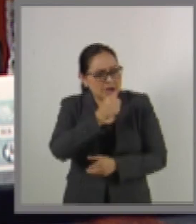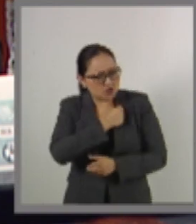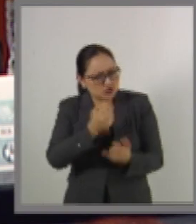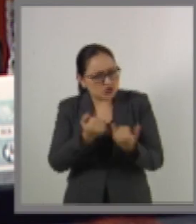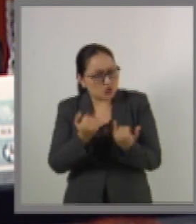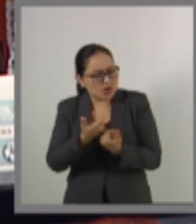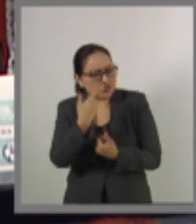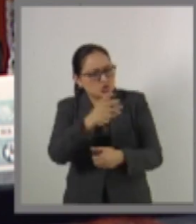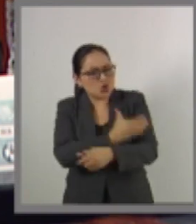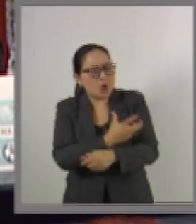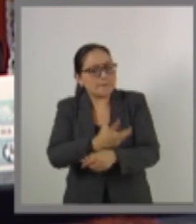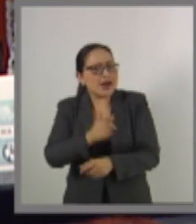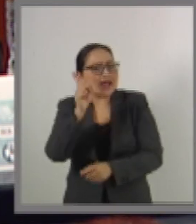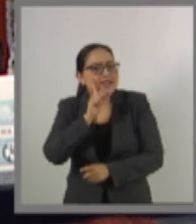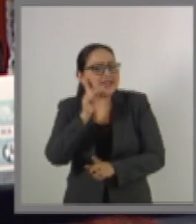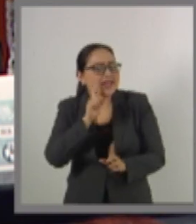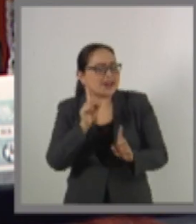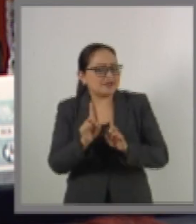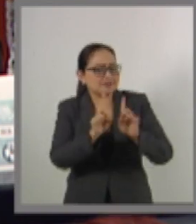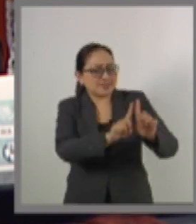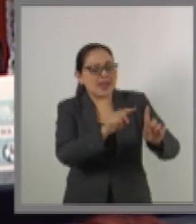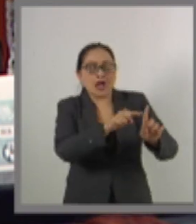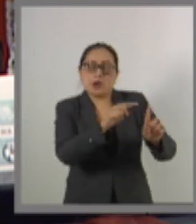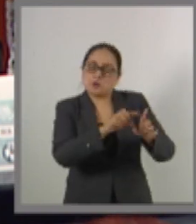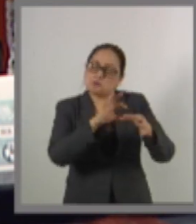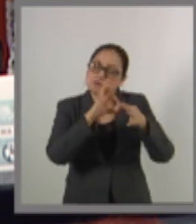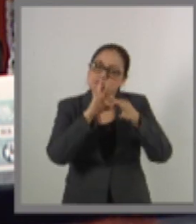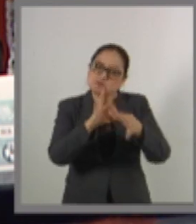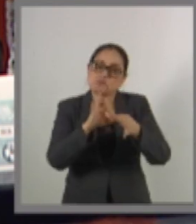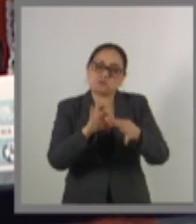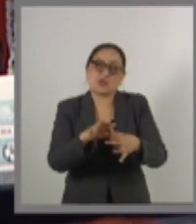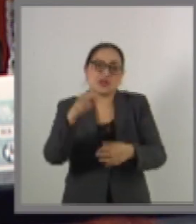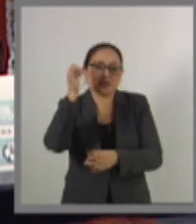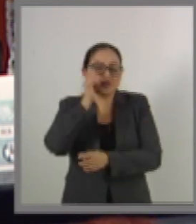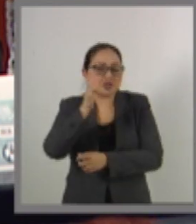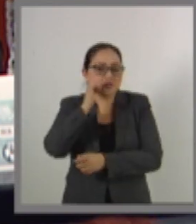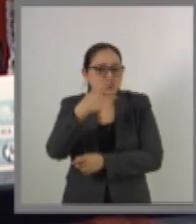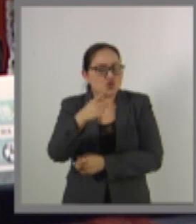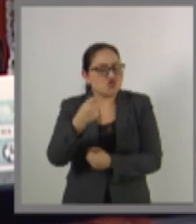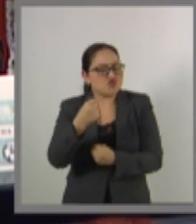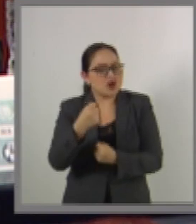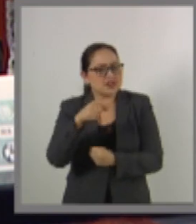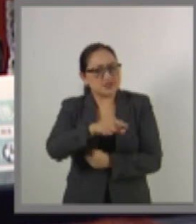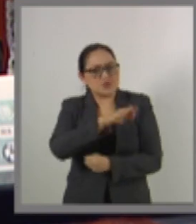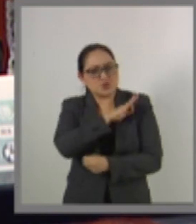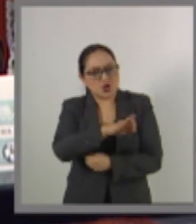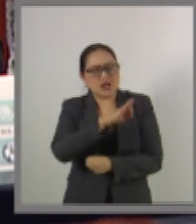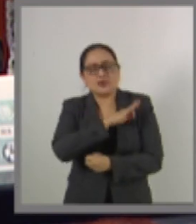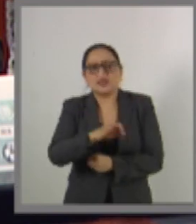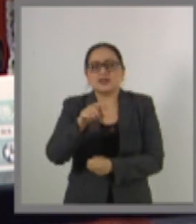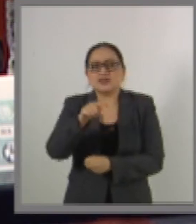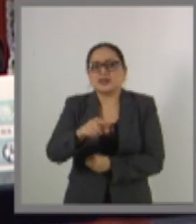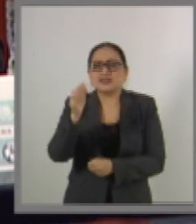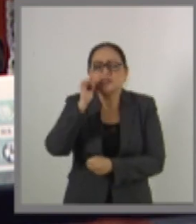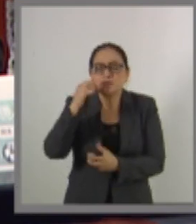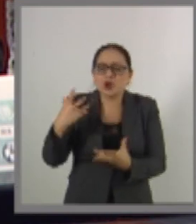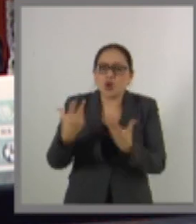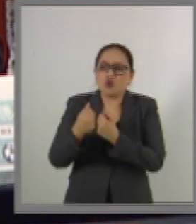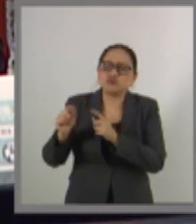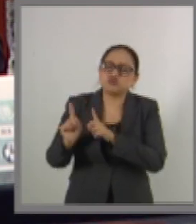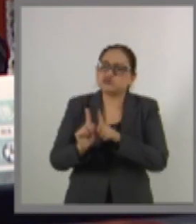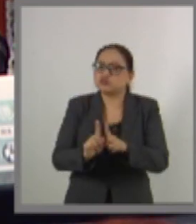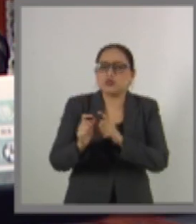de vida que tuve, fui testigo de su solidaridad, de su fuerza y que bueno, siempre puedan juntos